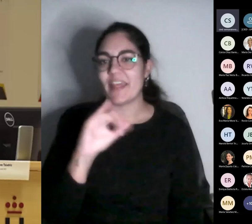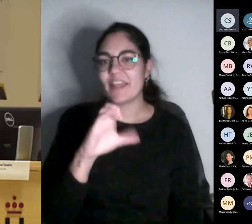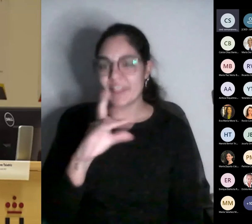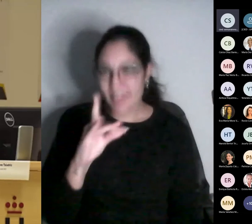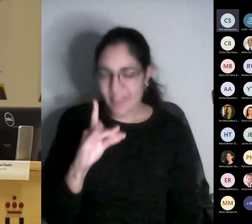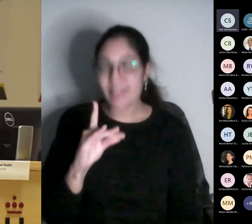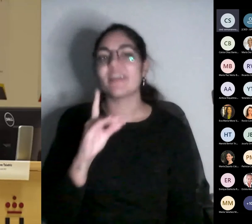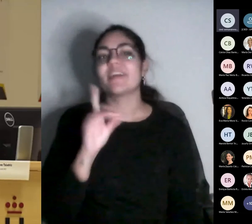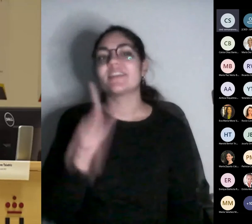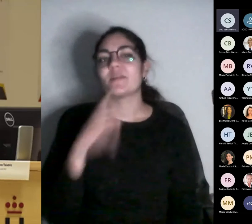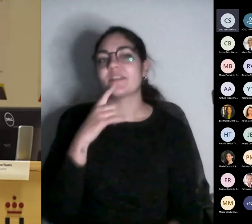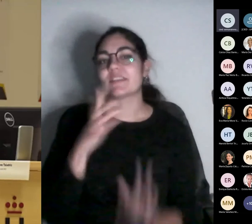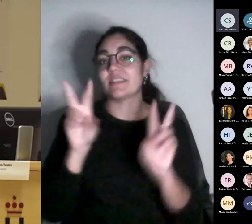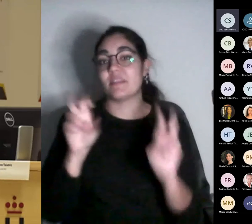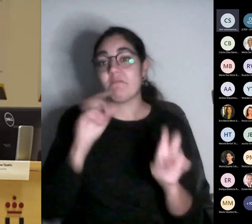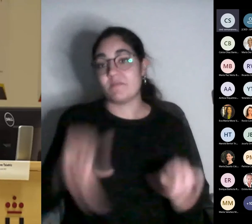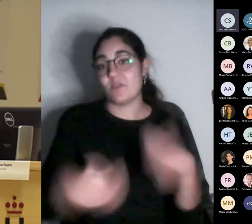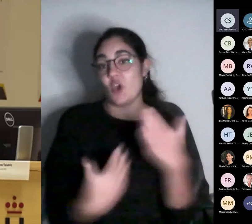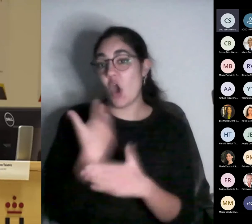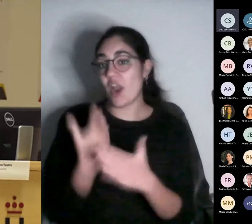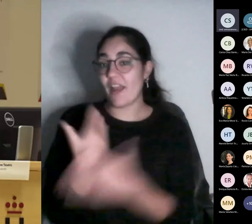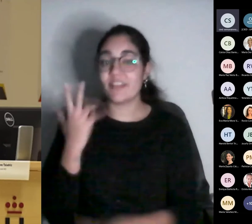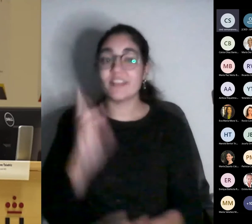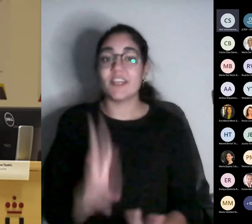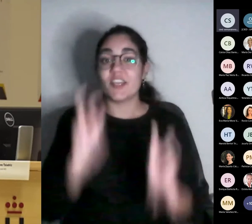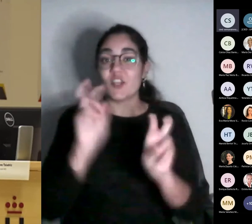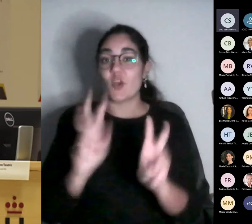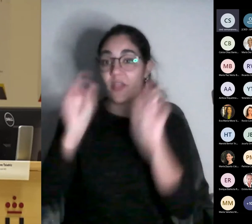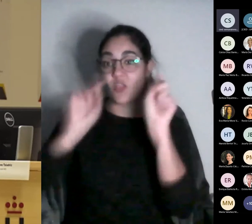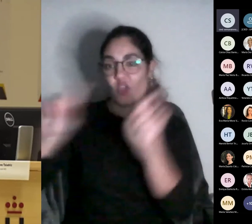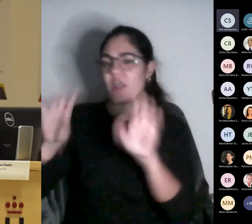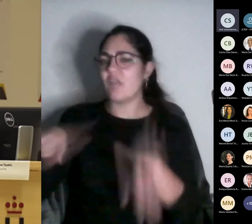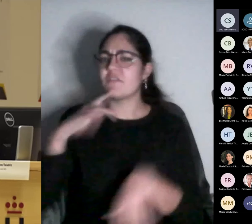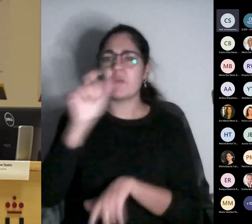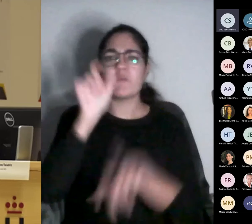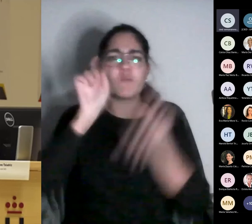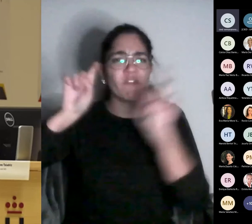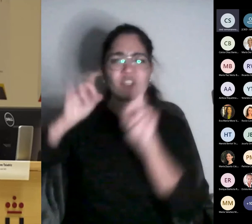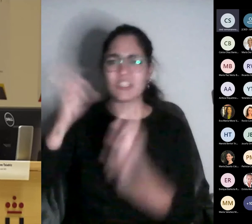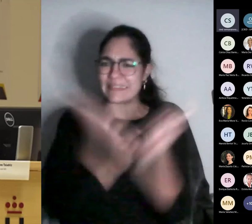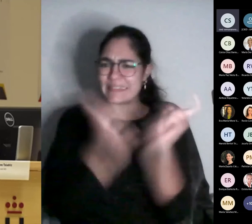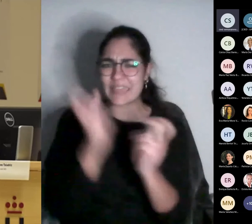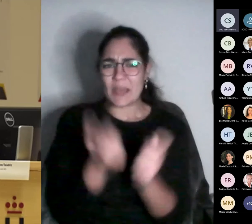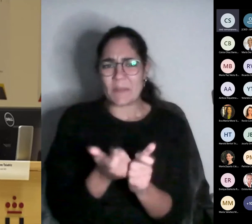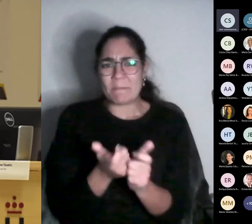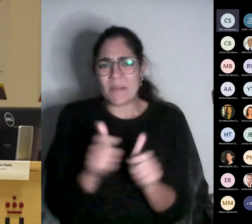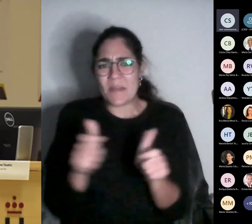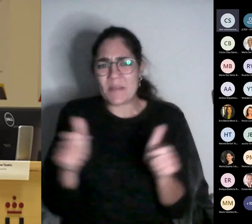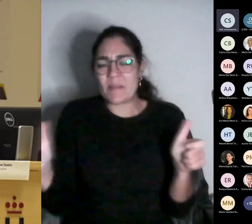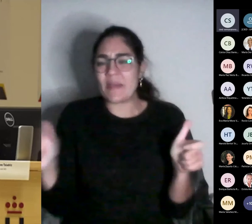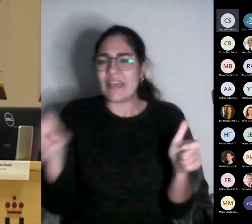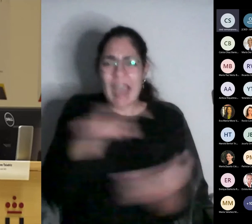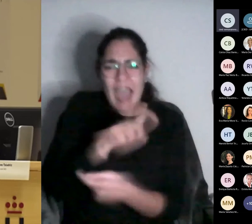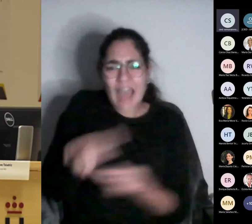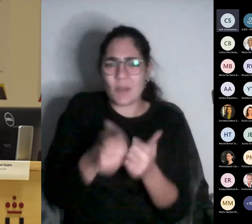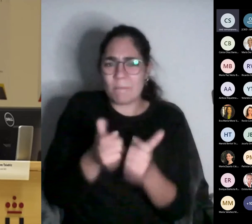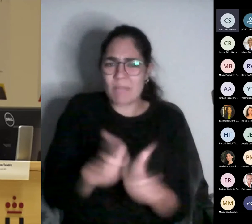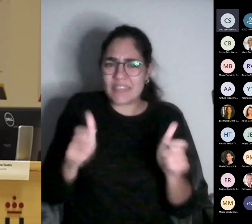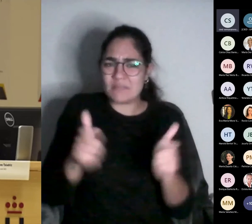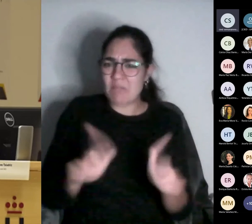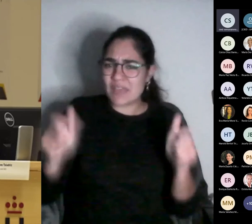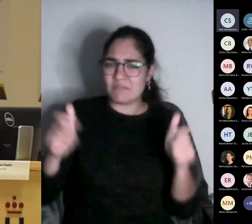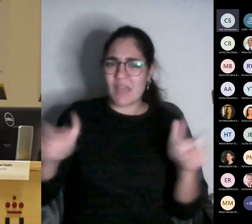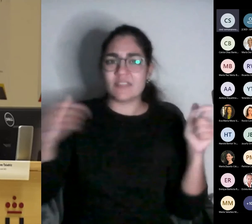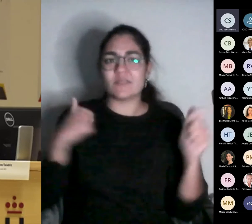docente en la que cada vez participan más profesores y eso significa que en la universidad del movimiento respecto a la